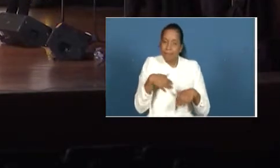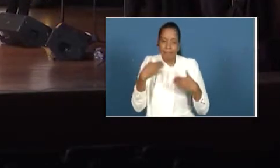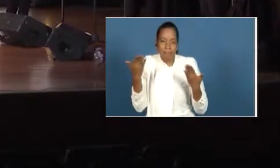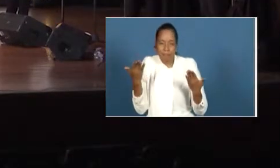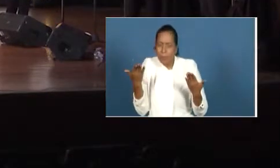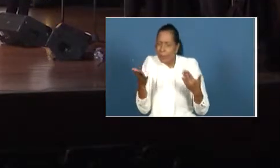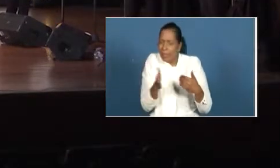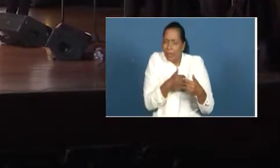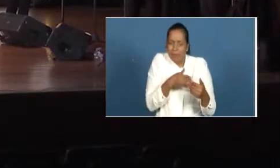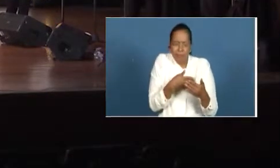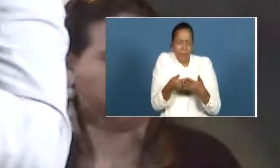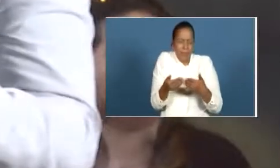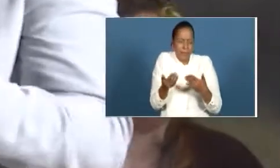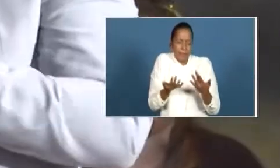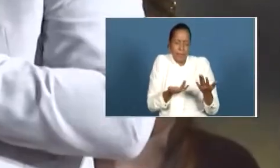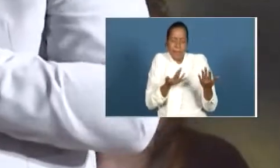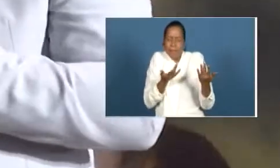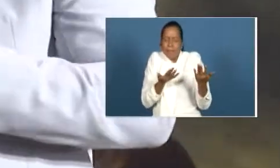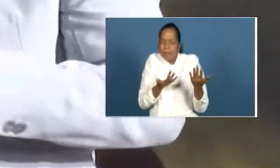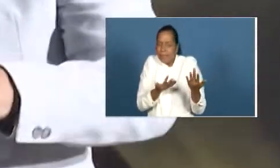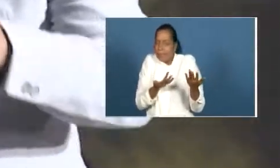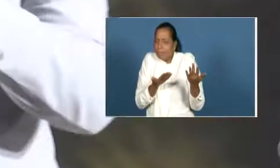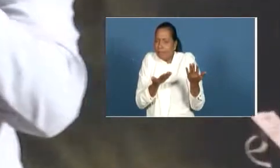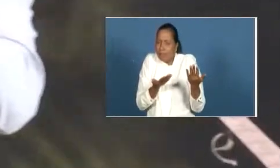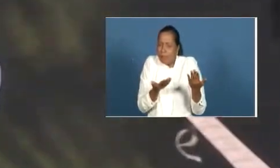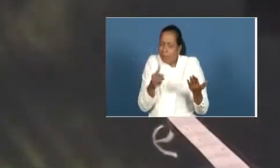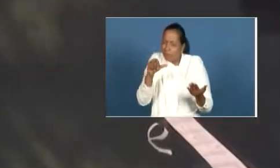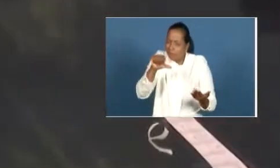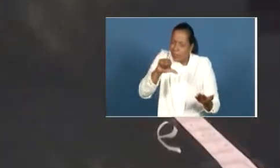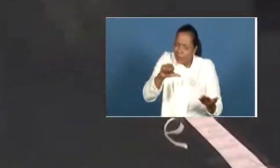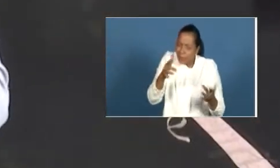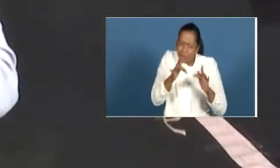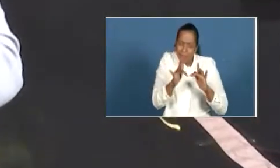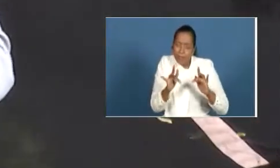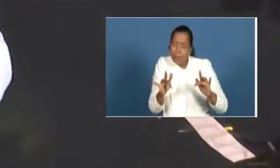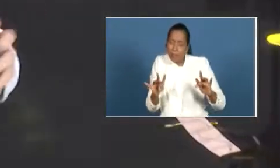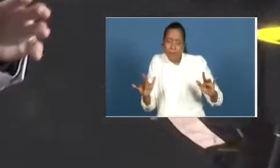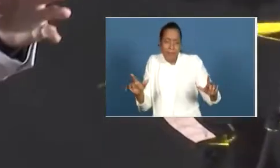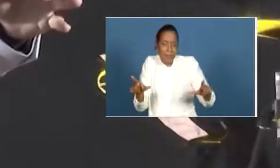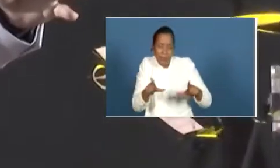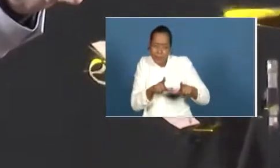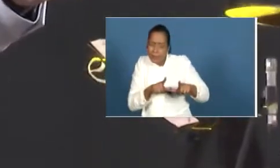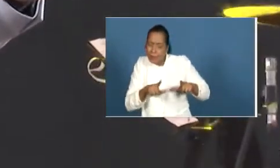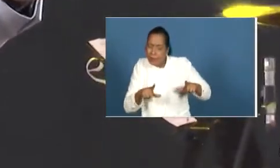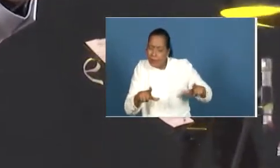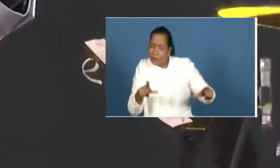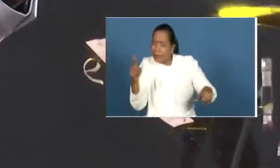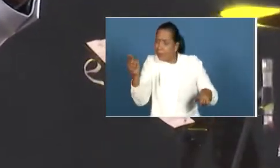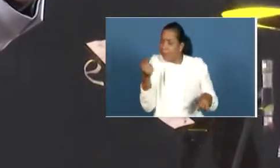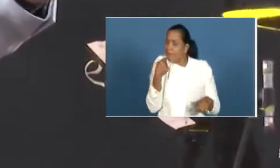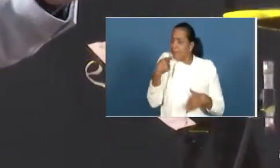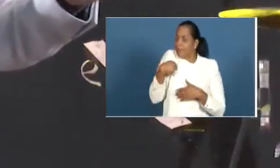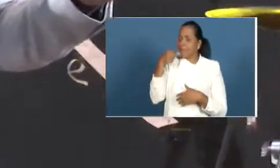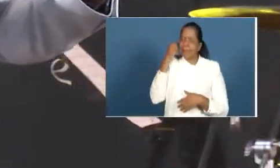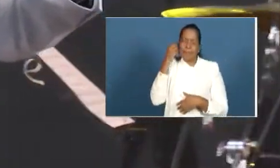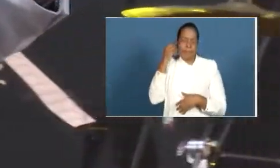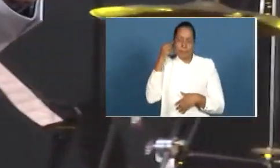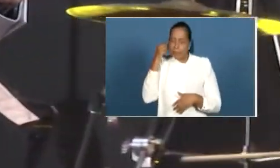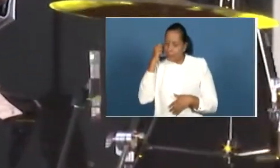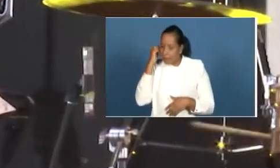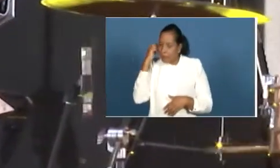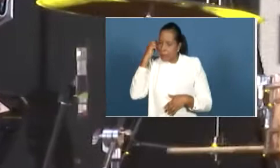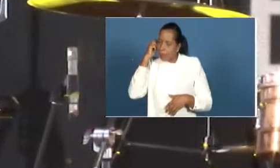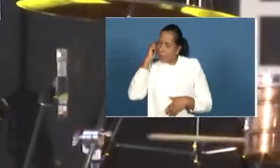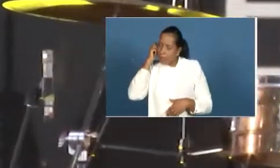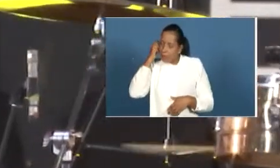No se quedó sin agua y que el agua se mudó al desierto. Dime mi vida que todo esto